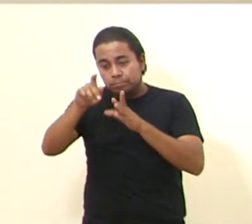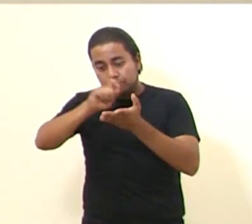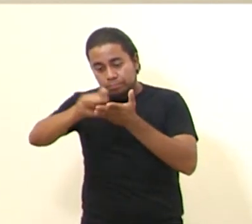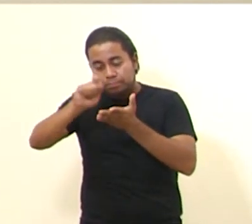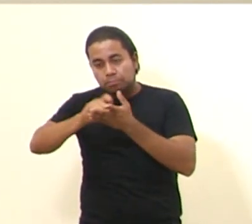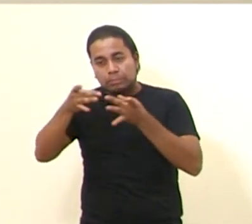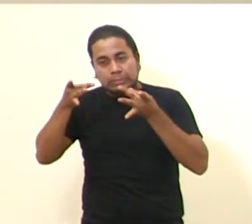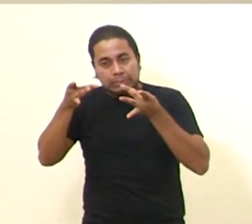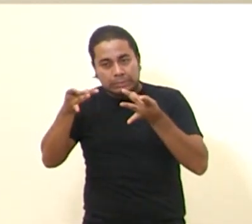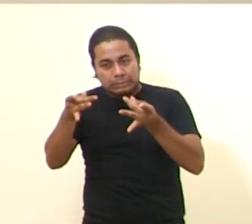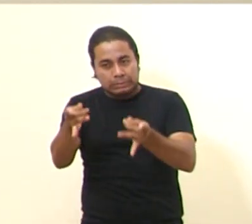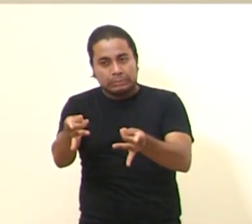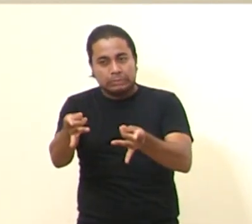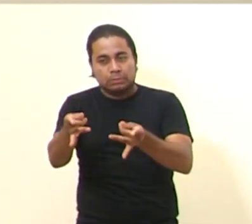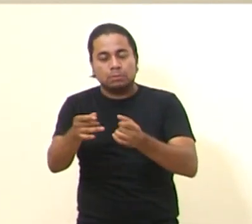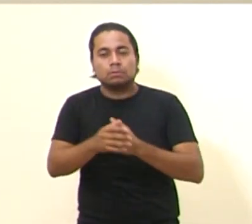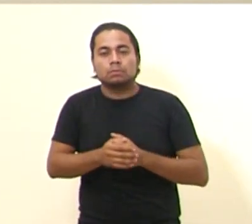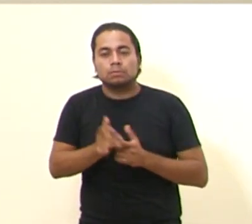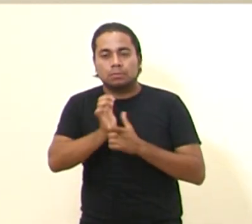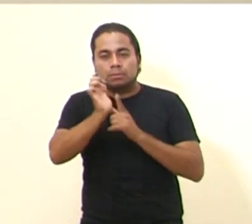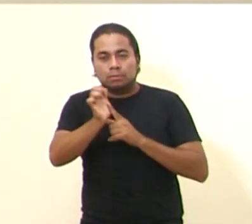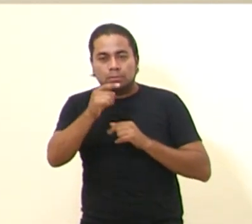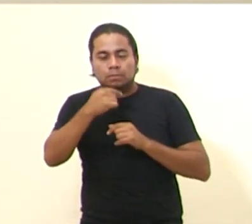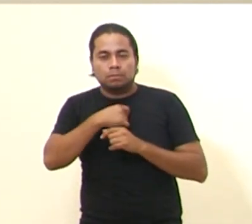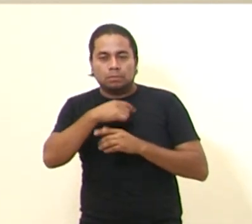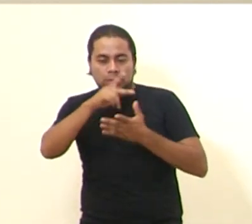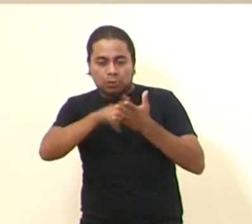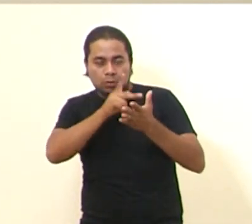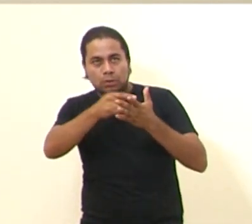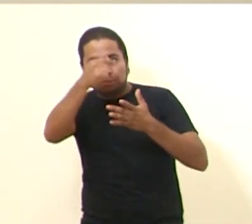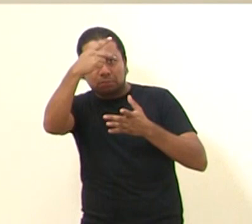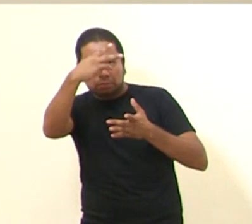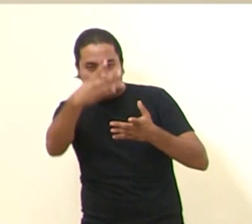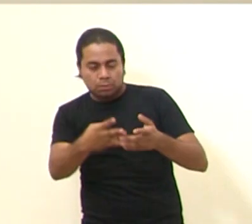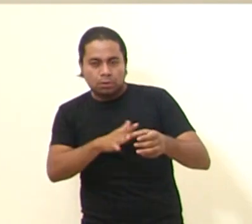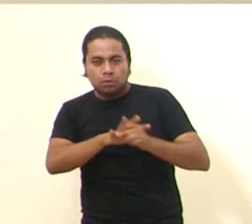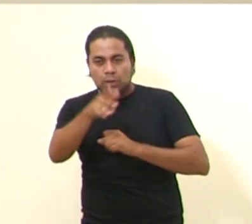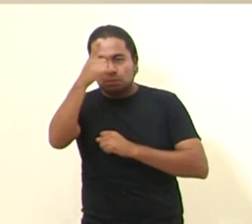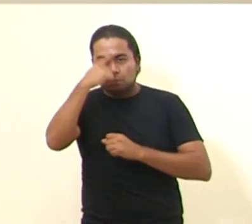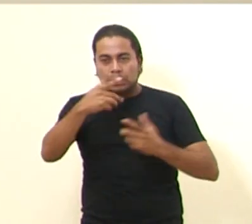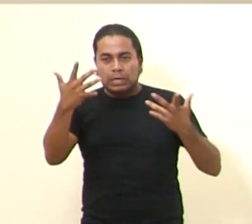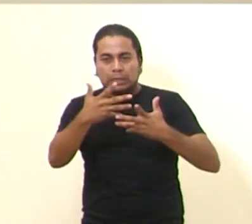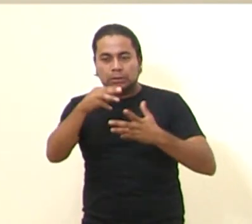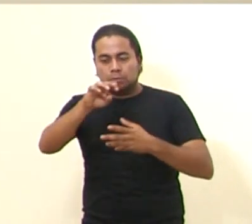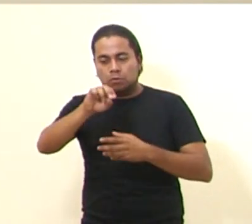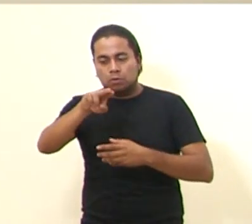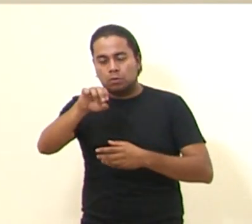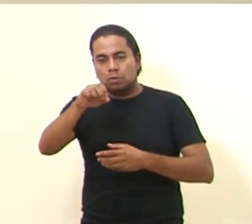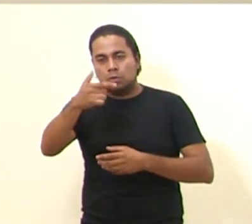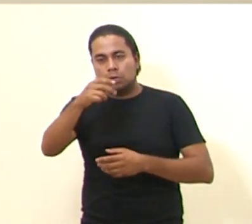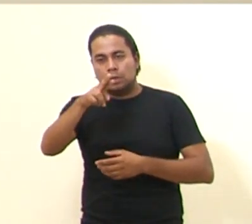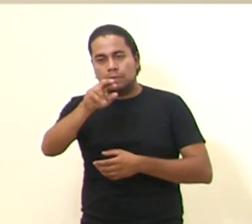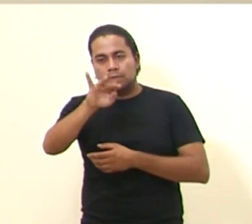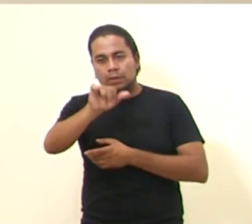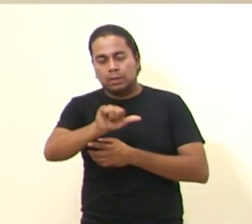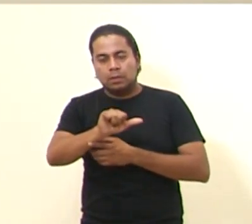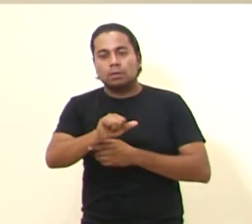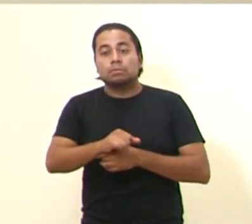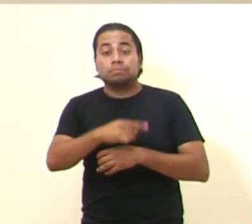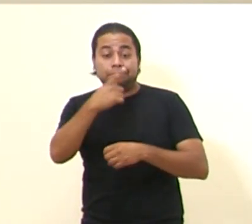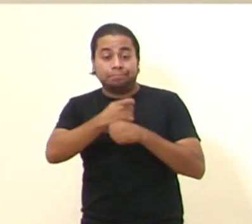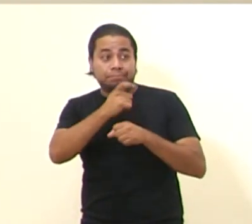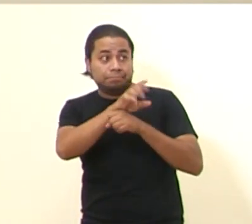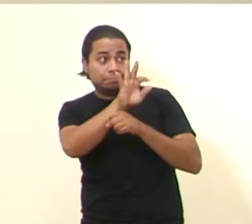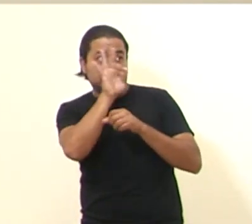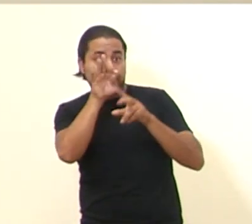Entonces vamos a repasar cuáles son los pasos para elaborar una monografía. Primero,